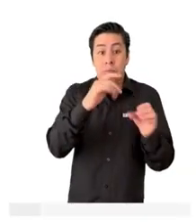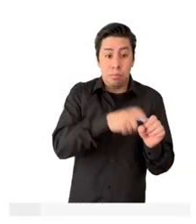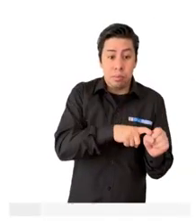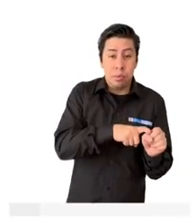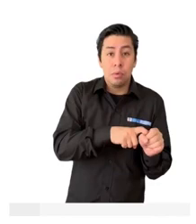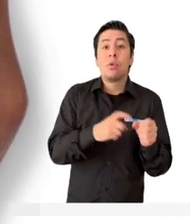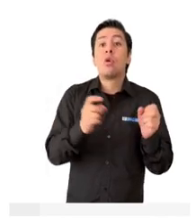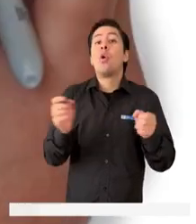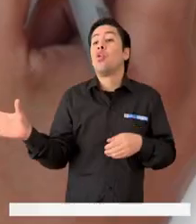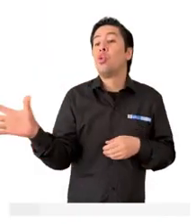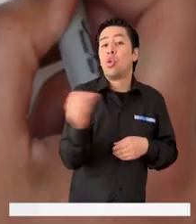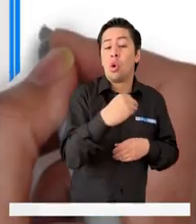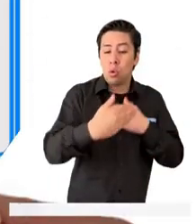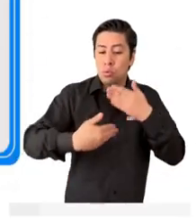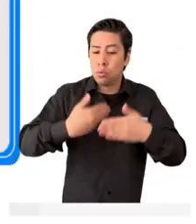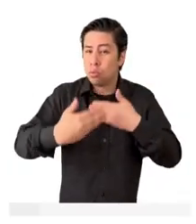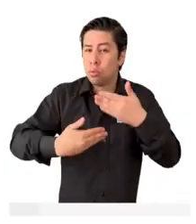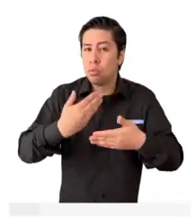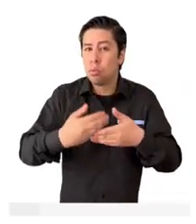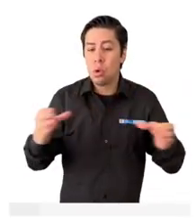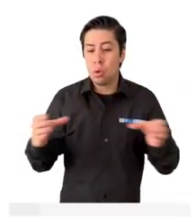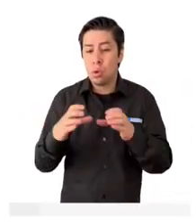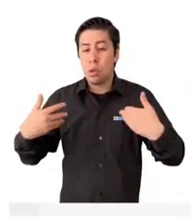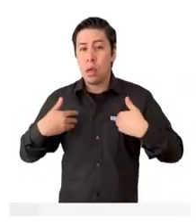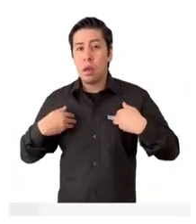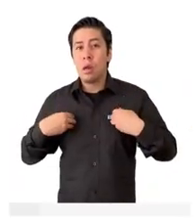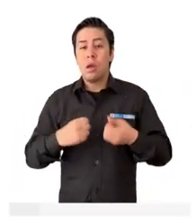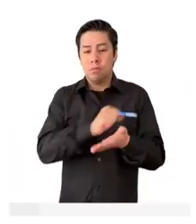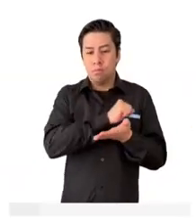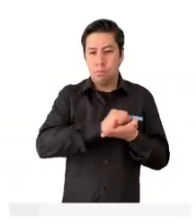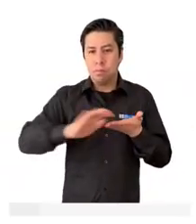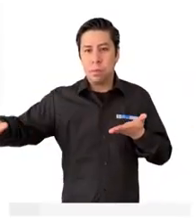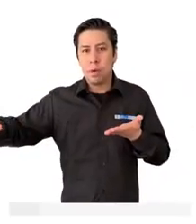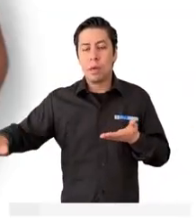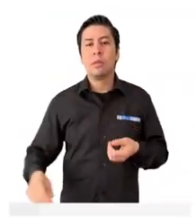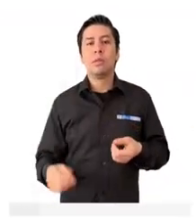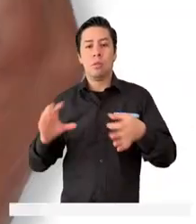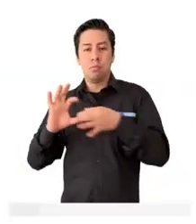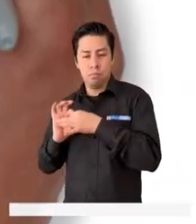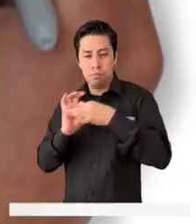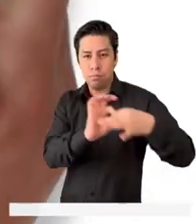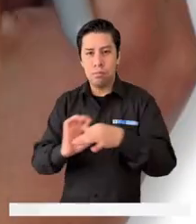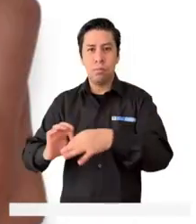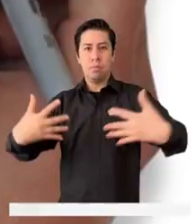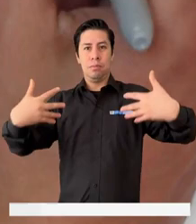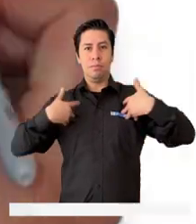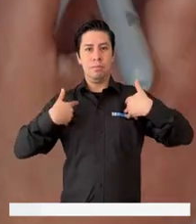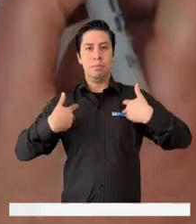Todos los trámites de la Unidad para las Víctimas son gratuitos. Unidos por las Víctimas.